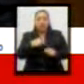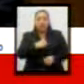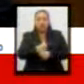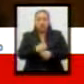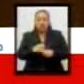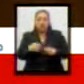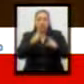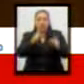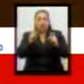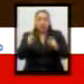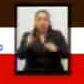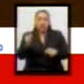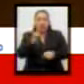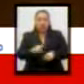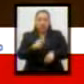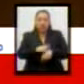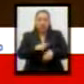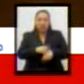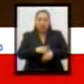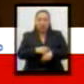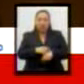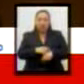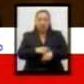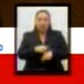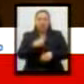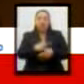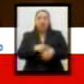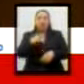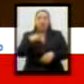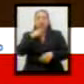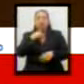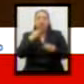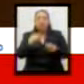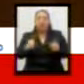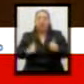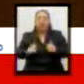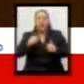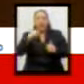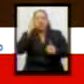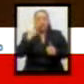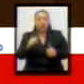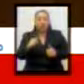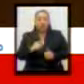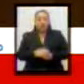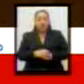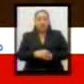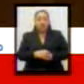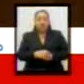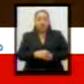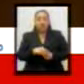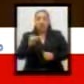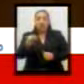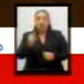encuestas de uso del tiempo, el tiempo que las mujeres dedican al ocio es prácticamente mínimo. Y cuando ya